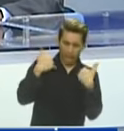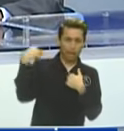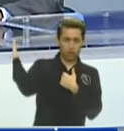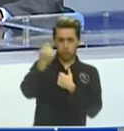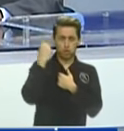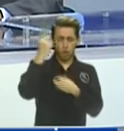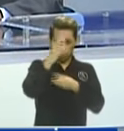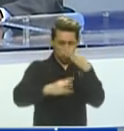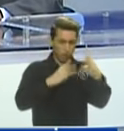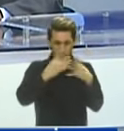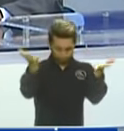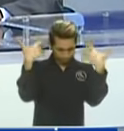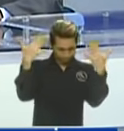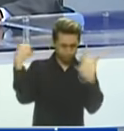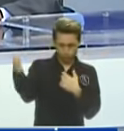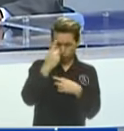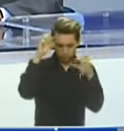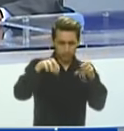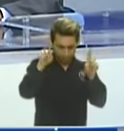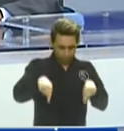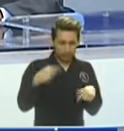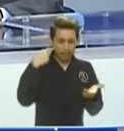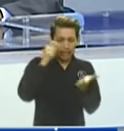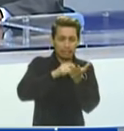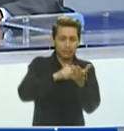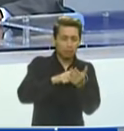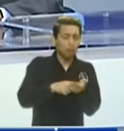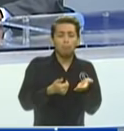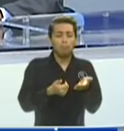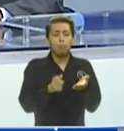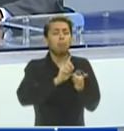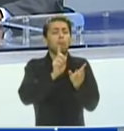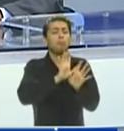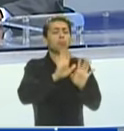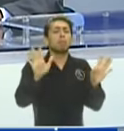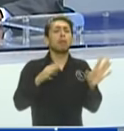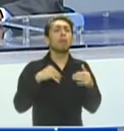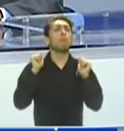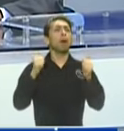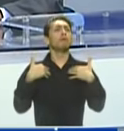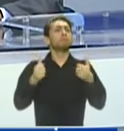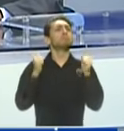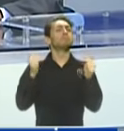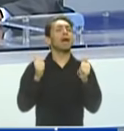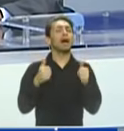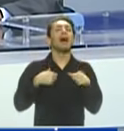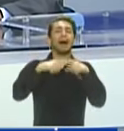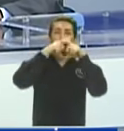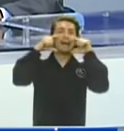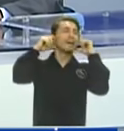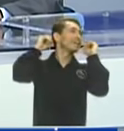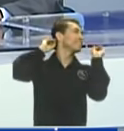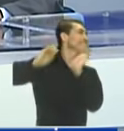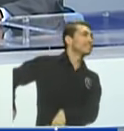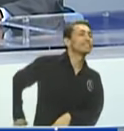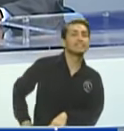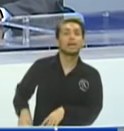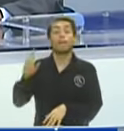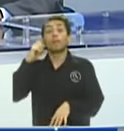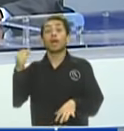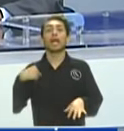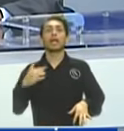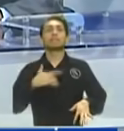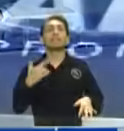todo el mundo diría, ah, yo no tengo nada, entonces me quito la mascarilla. No, es una falsa sensación de seguridad. ¿Qué hacemos?